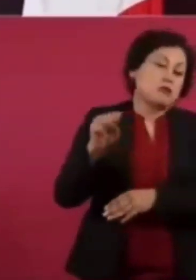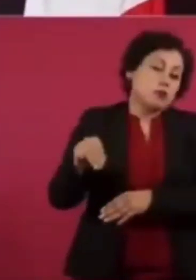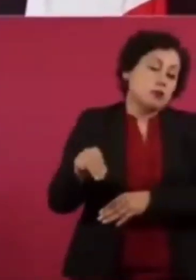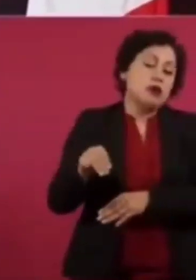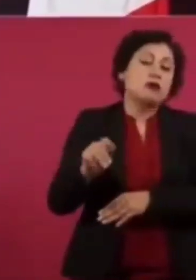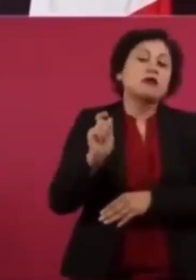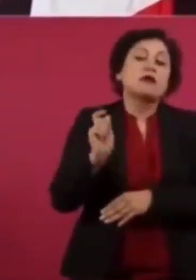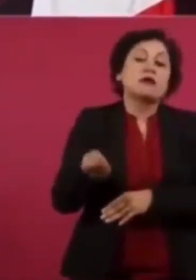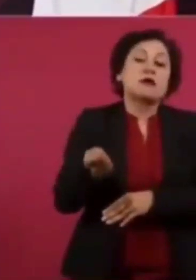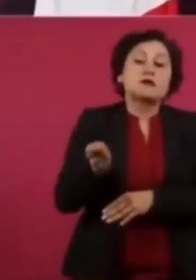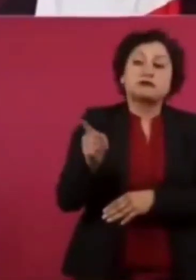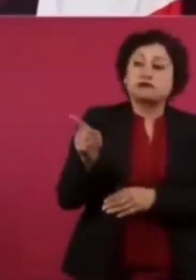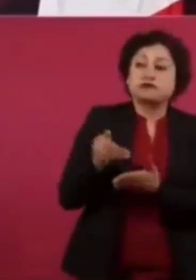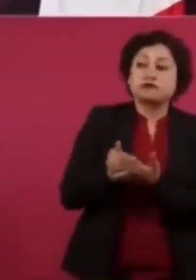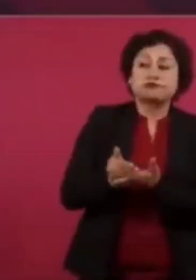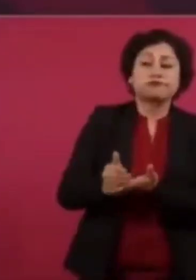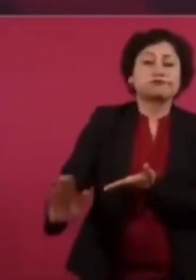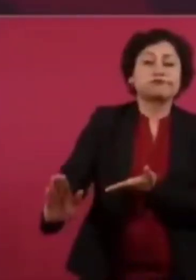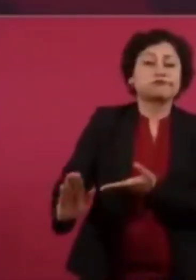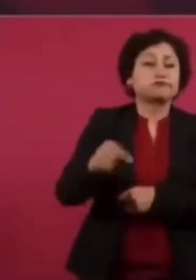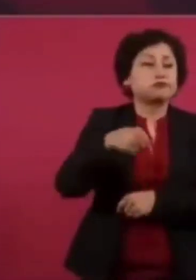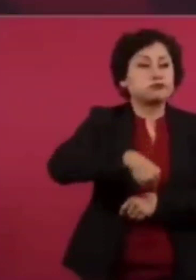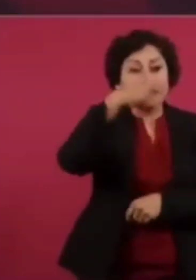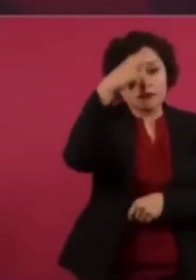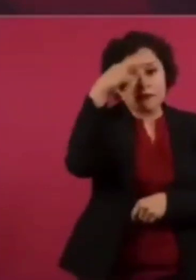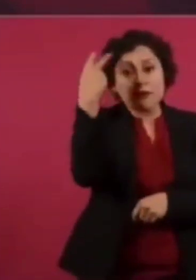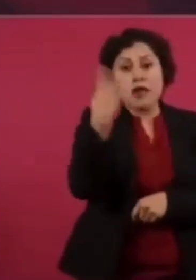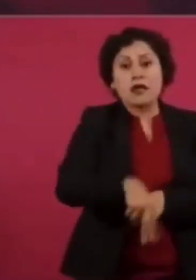la economía de México está creciendo,